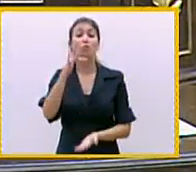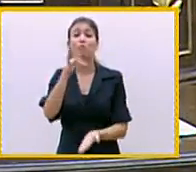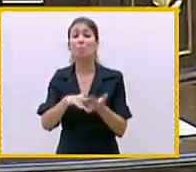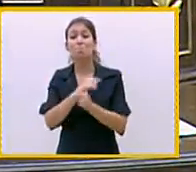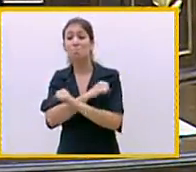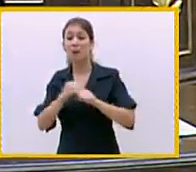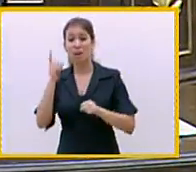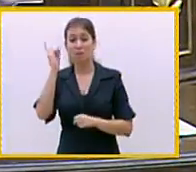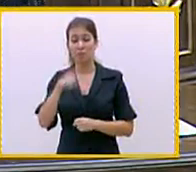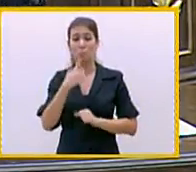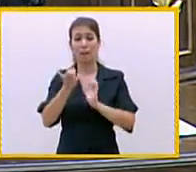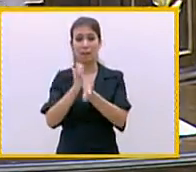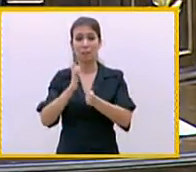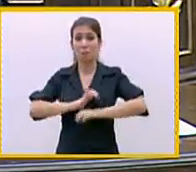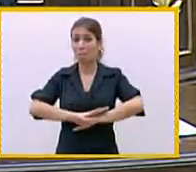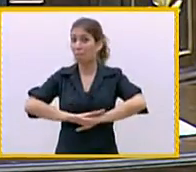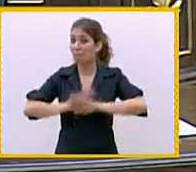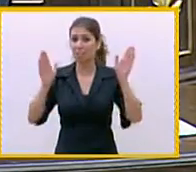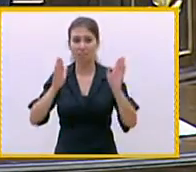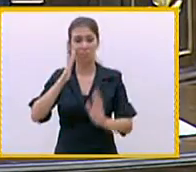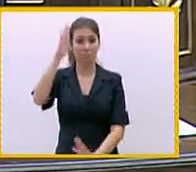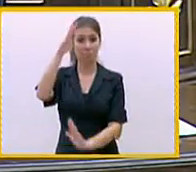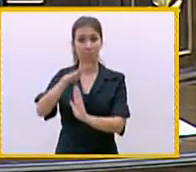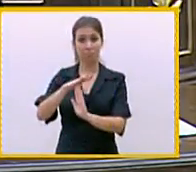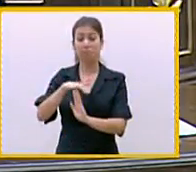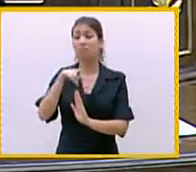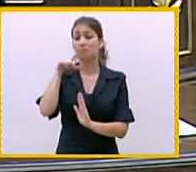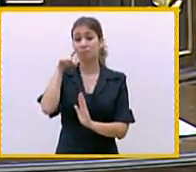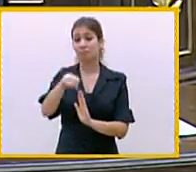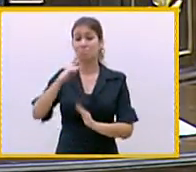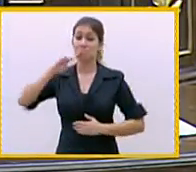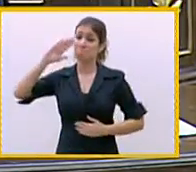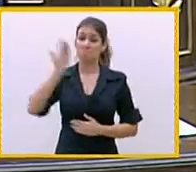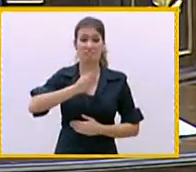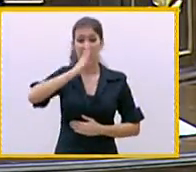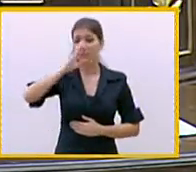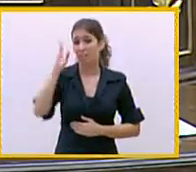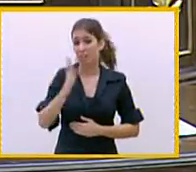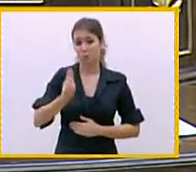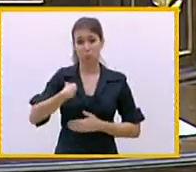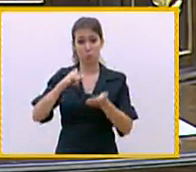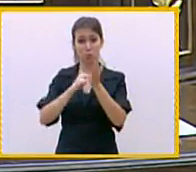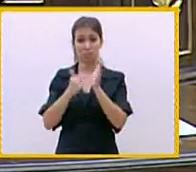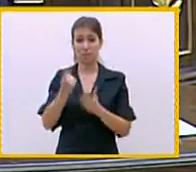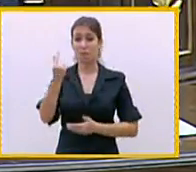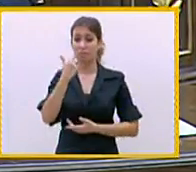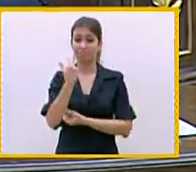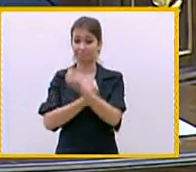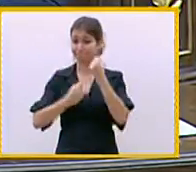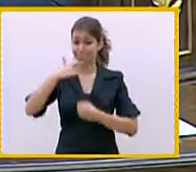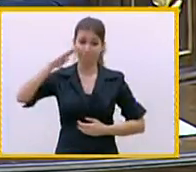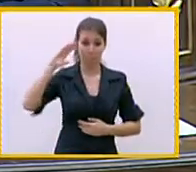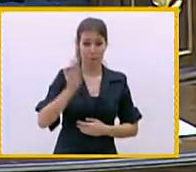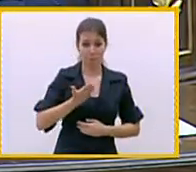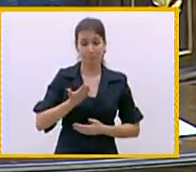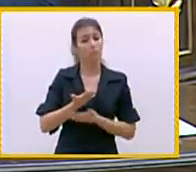del crédito, tenía que acabar impactando en el propio sistema financiero. Había, pues,